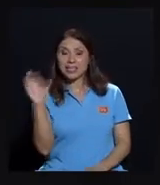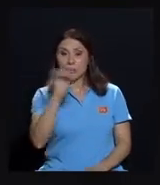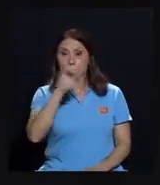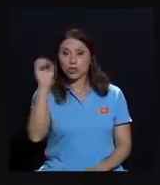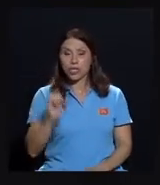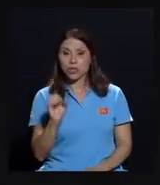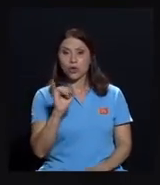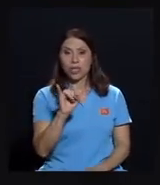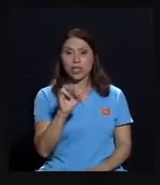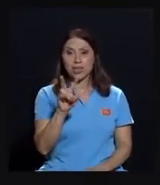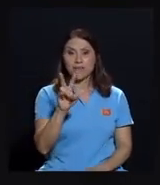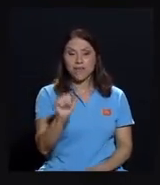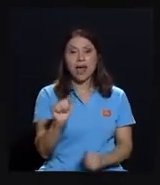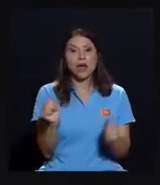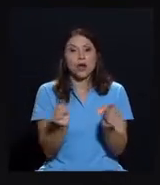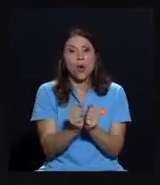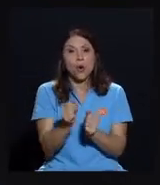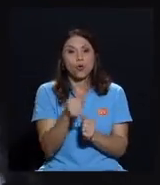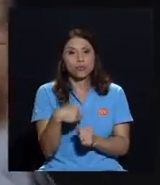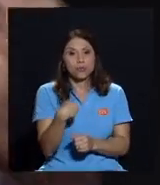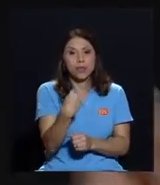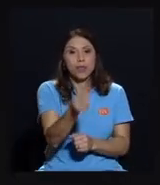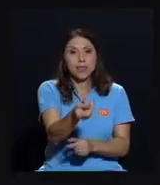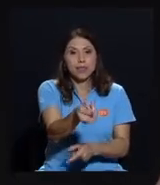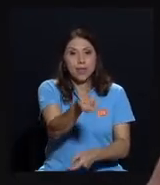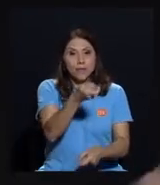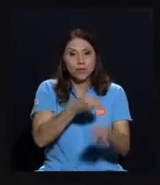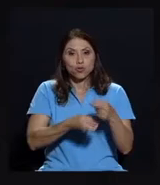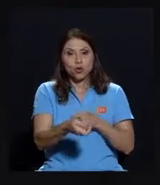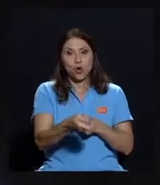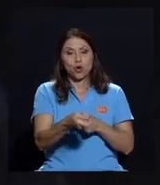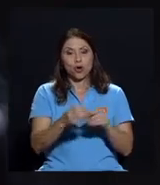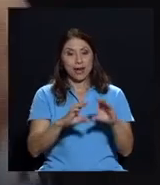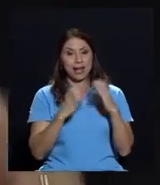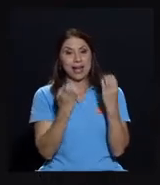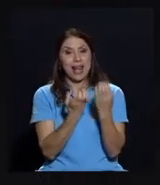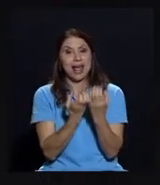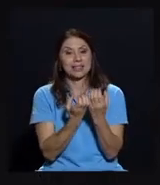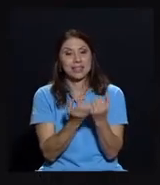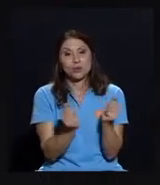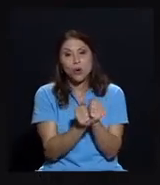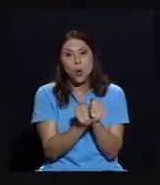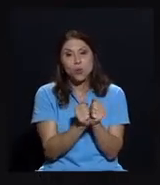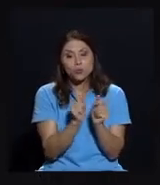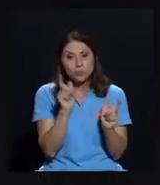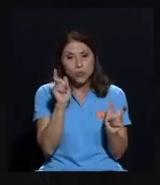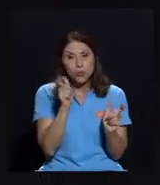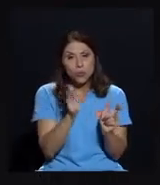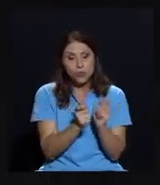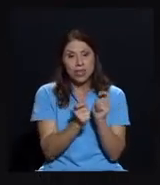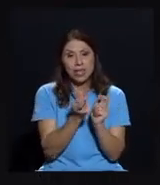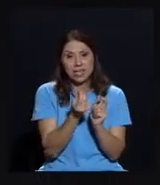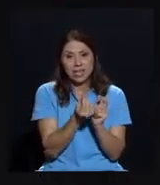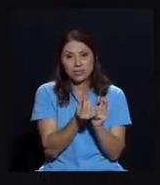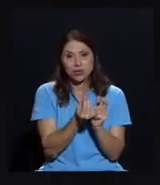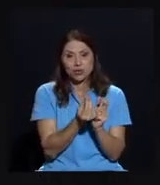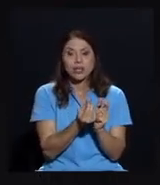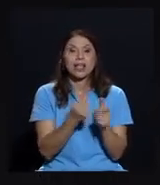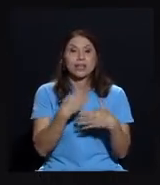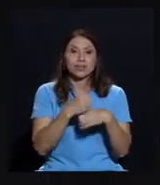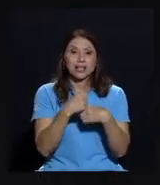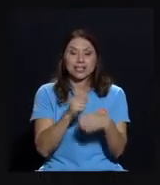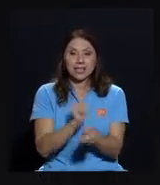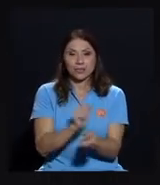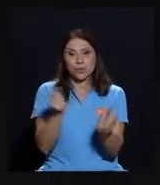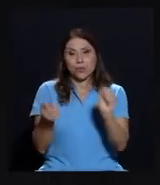es decir con un mecanismo donde a las clases de menores ingresos se les hace una devolución del iva para atenuar el golpe que eso tendrían la